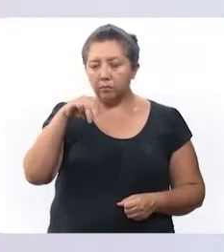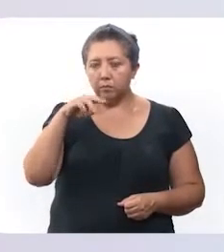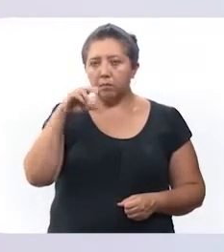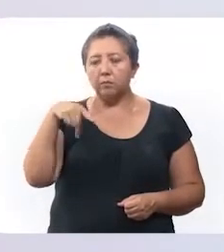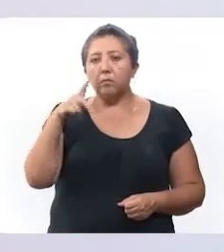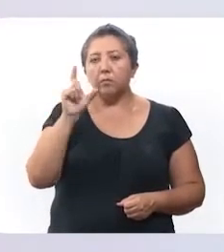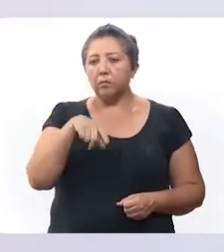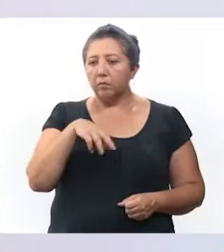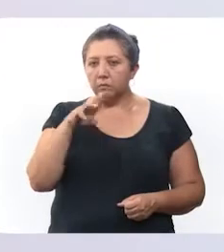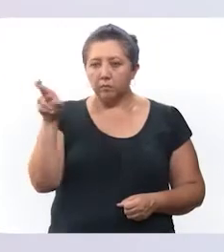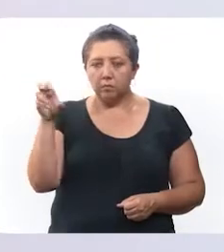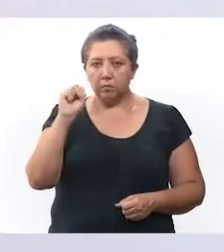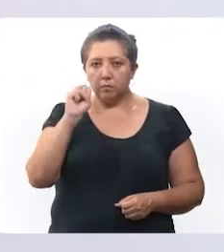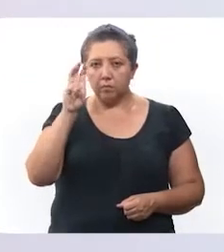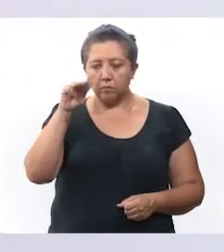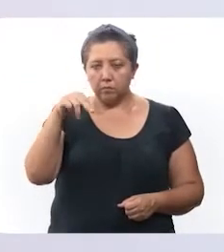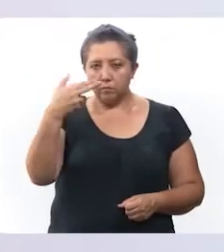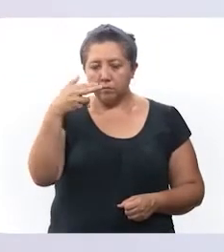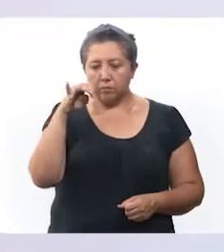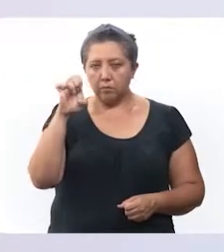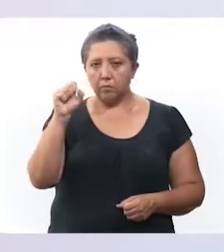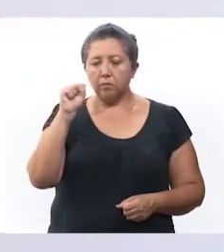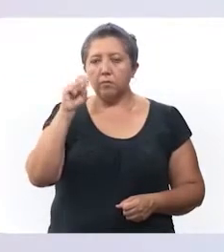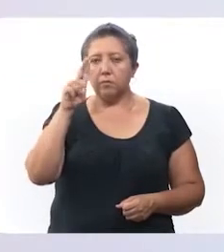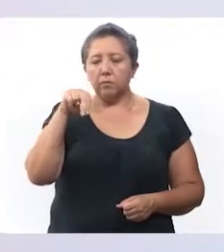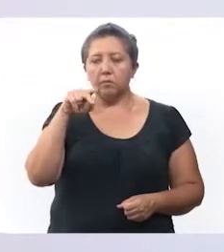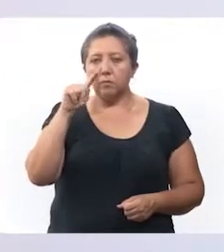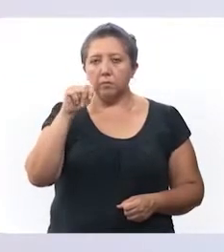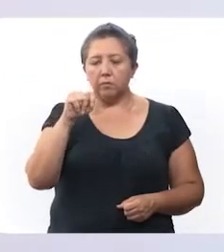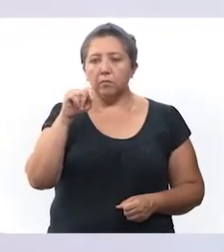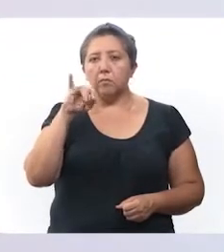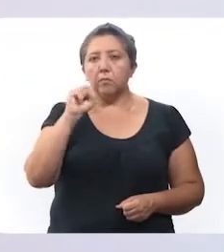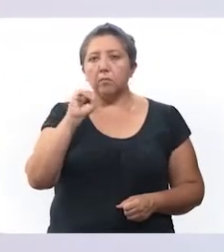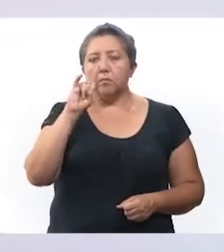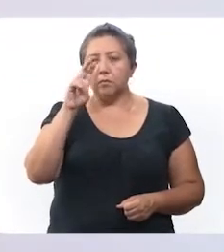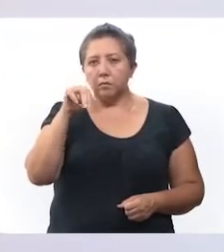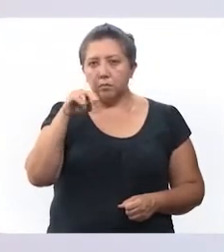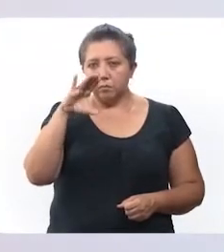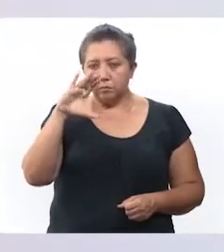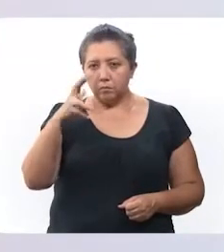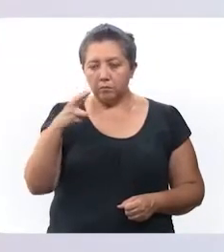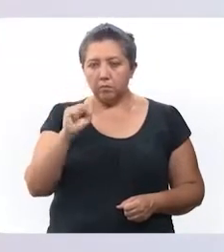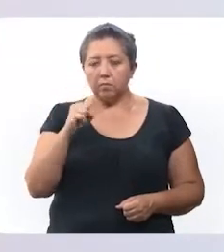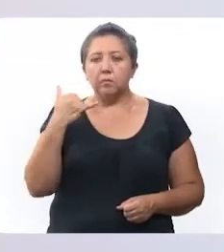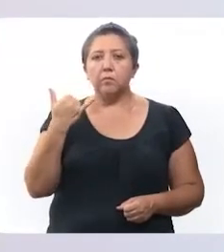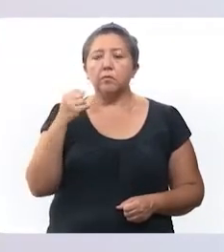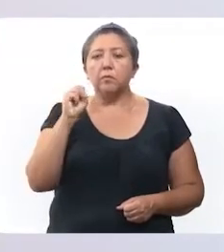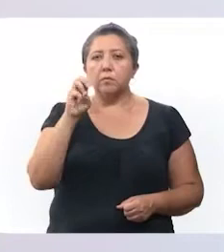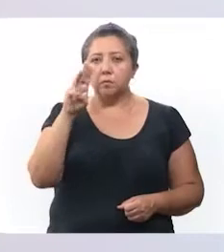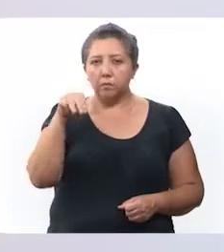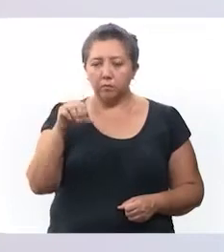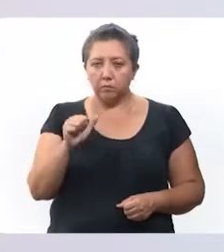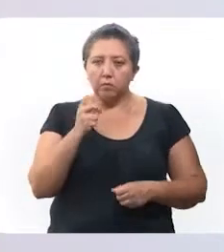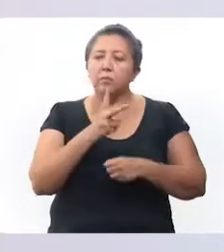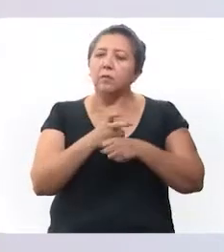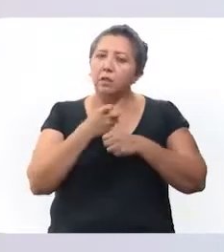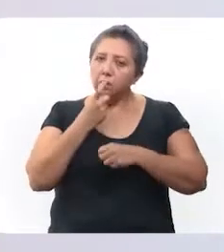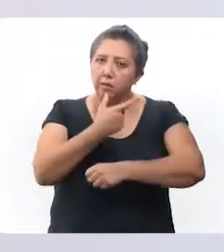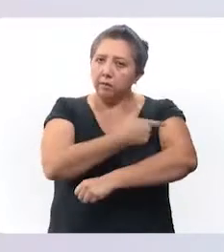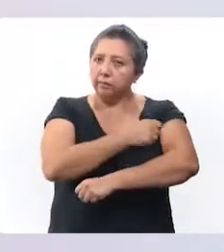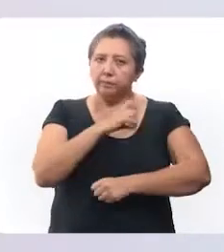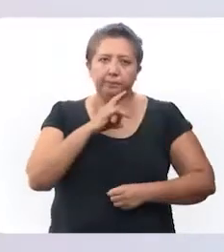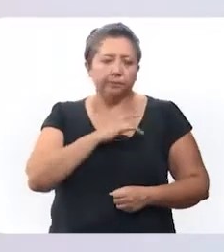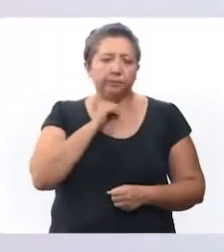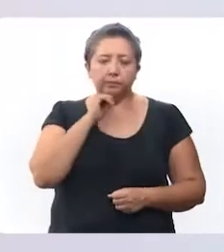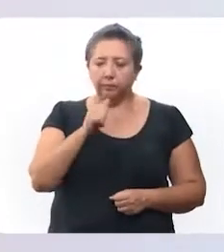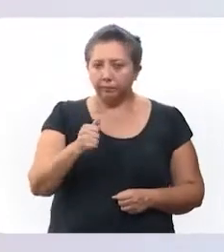Panabá, Quintana Roo, Samajil, Sanacat, Santa Elena, Sinanché, Sutzal y Suma. Los invitamos a vacunarse